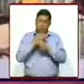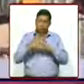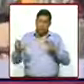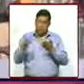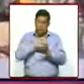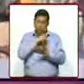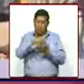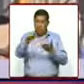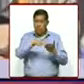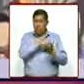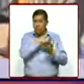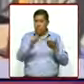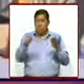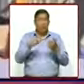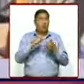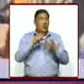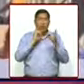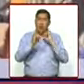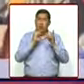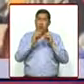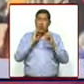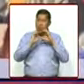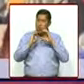deporte, comunicación,